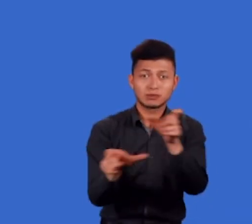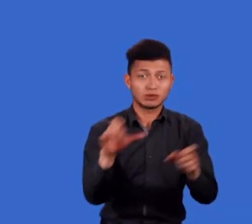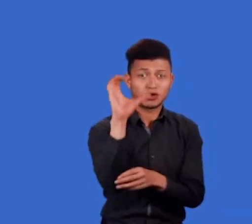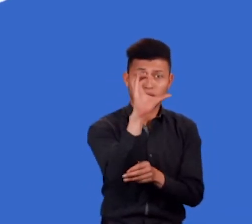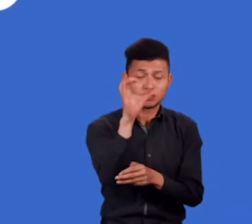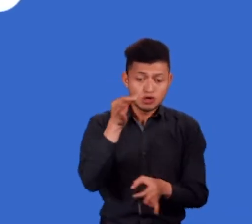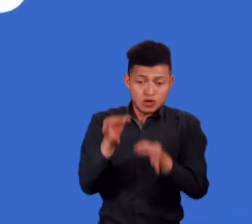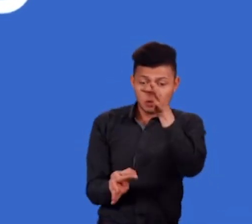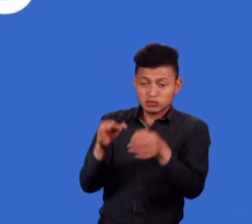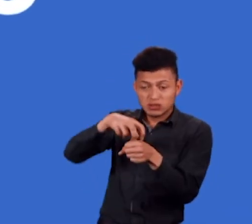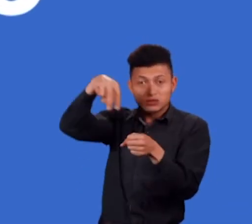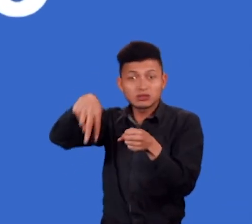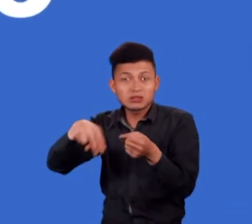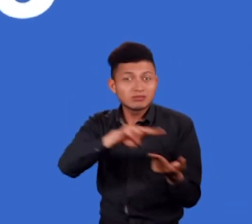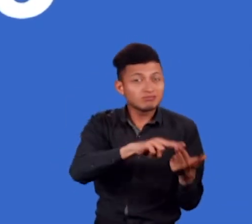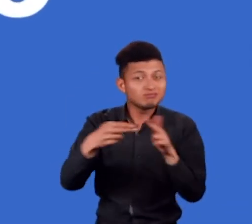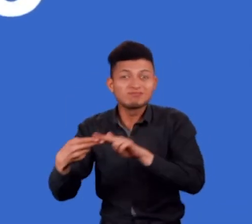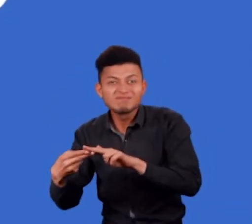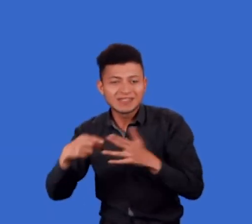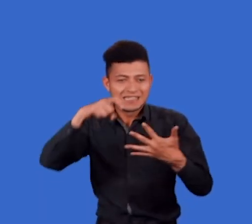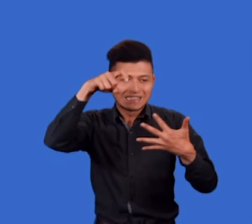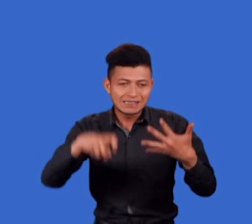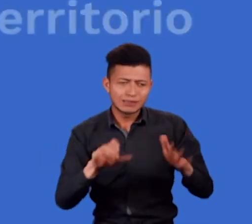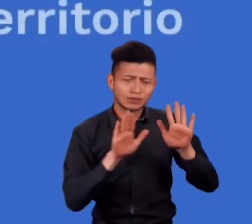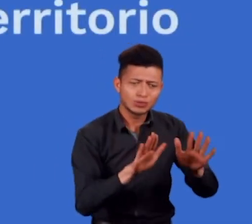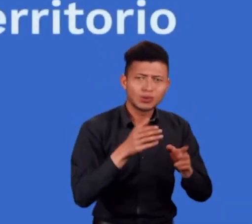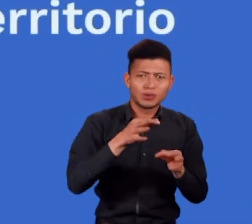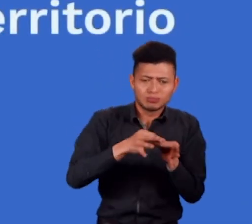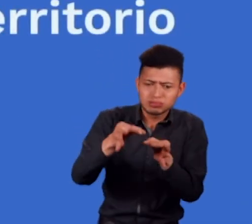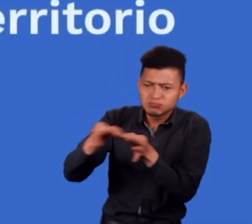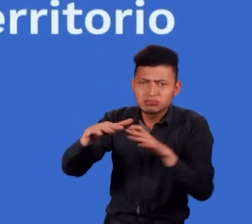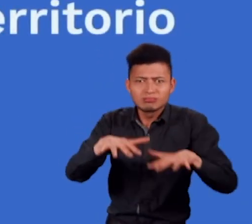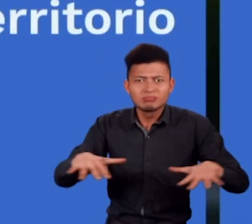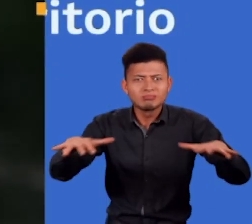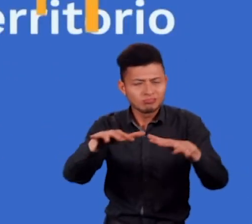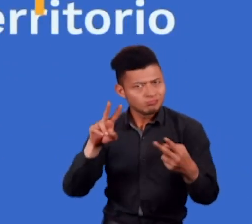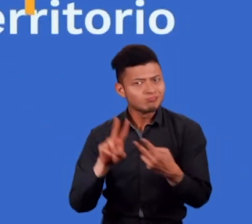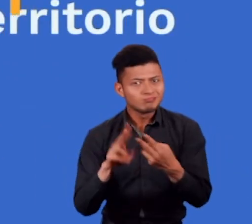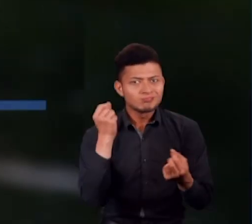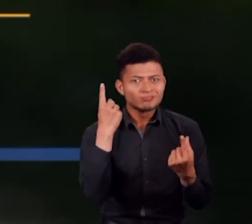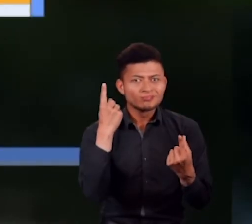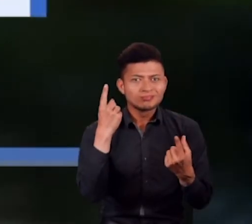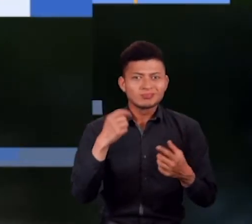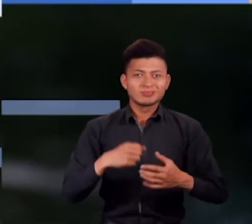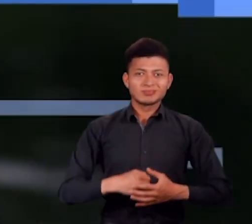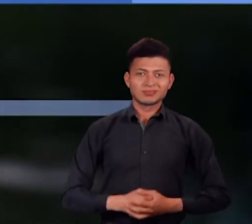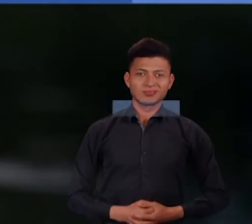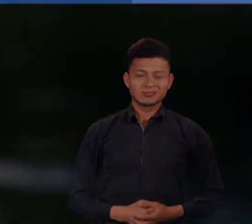colombianos. Justicia para el ciudadano es entender las necesidades propias de cada territorio.